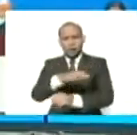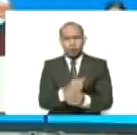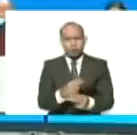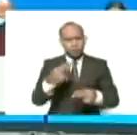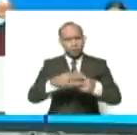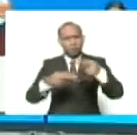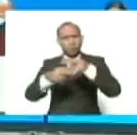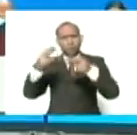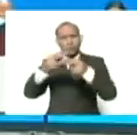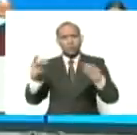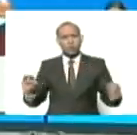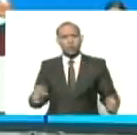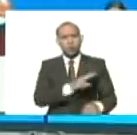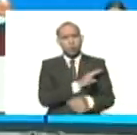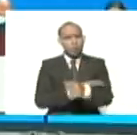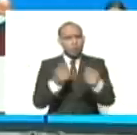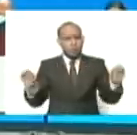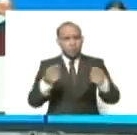construir poder popular.